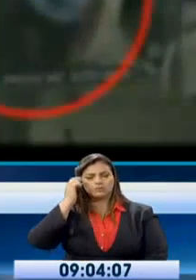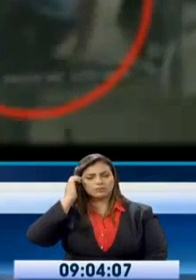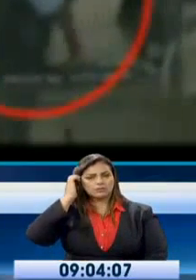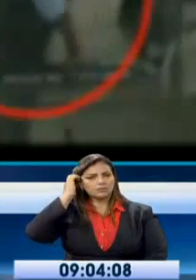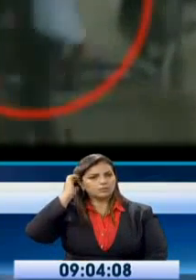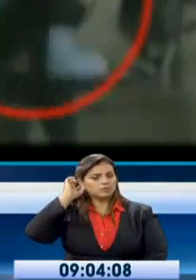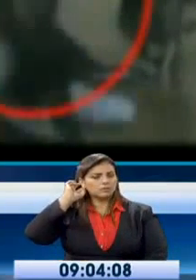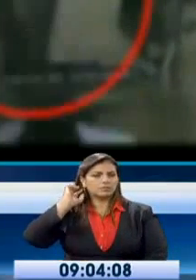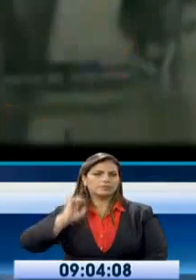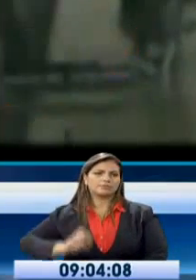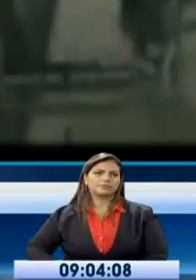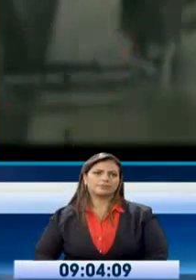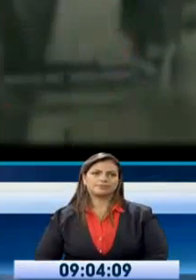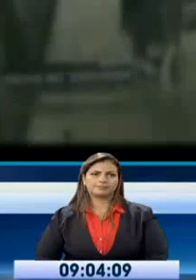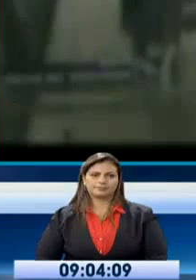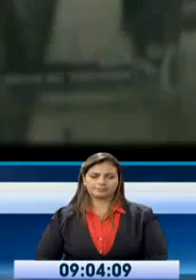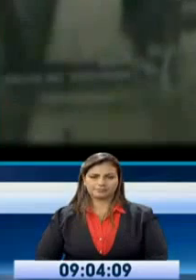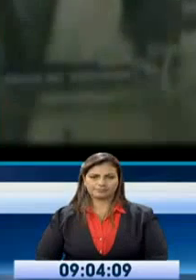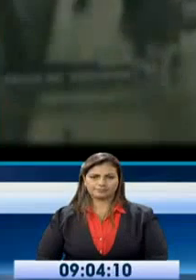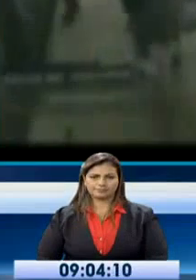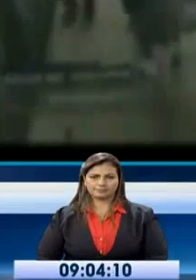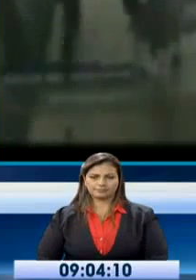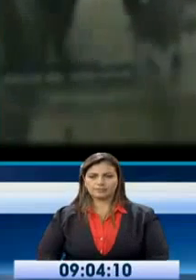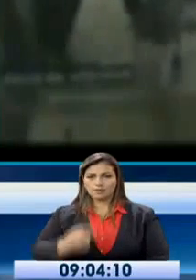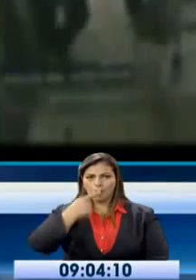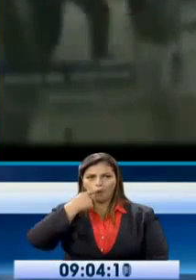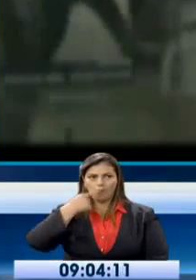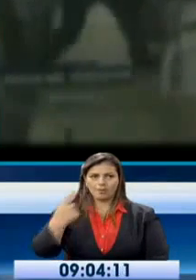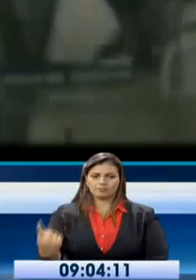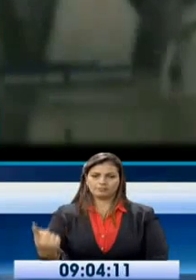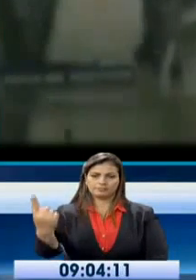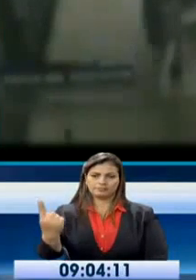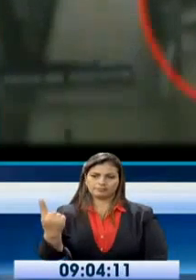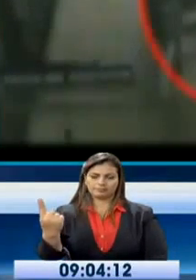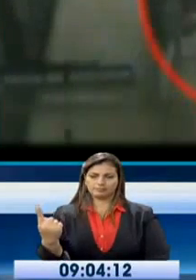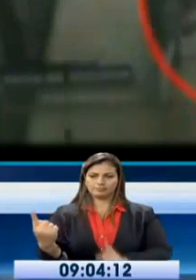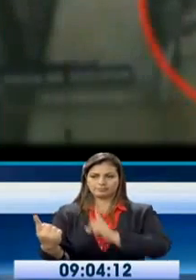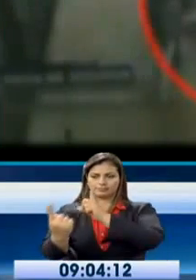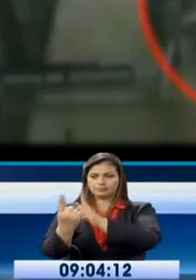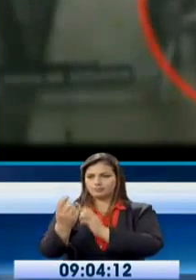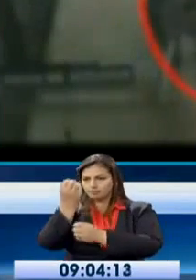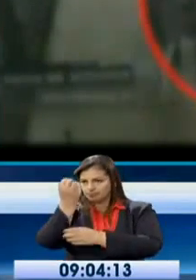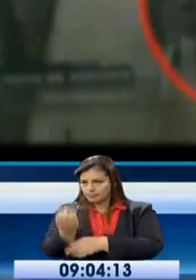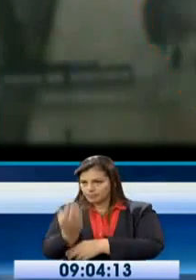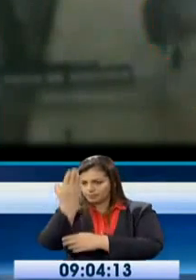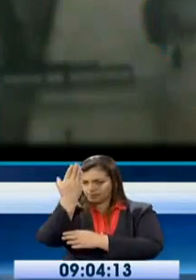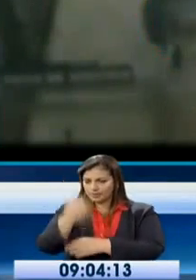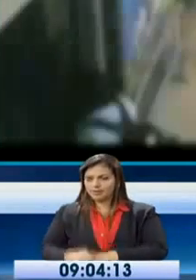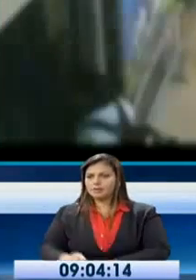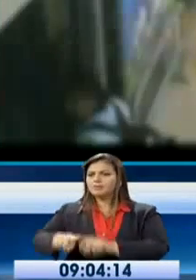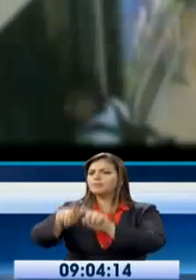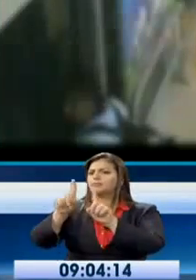del centro. Voy a conversar con el caballero que viene acá. Muy buenos días. Sobre los jóvenes